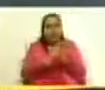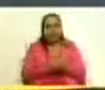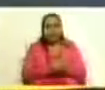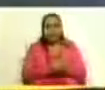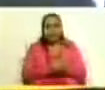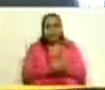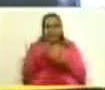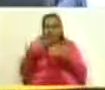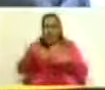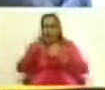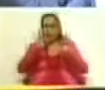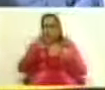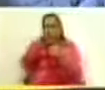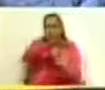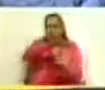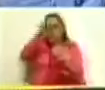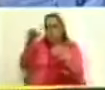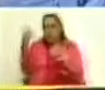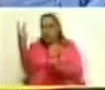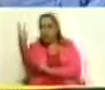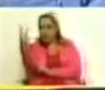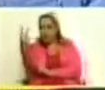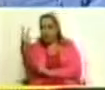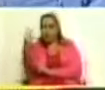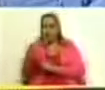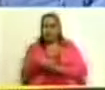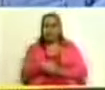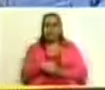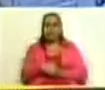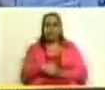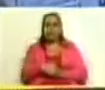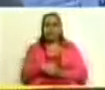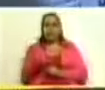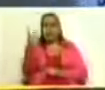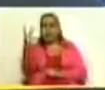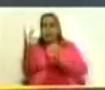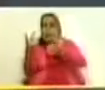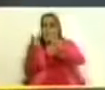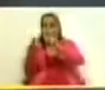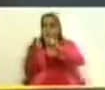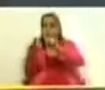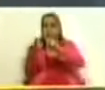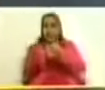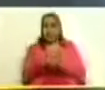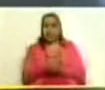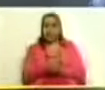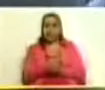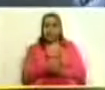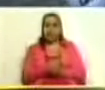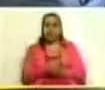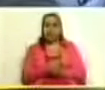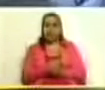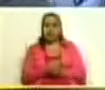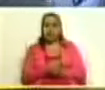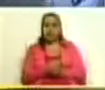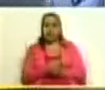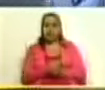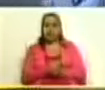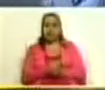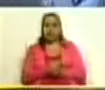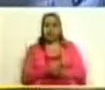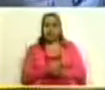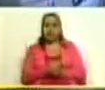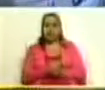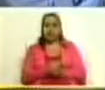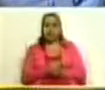mención de manera muy específica a dos de ellos. El primero, presidente, quisiera mencionarle